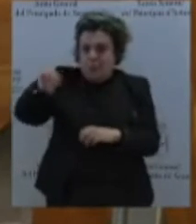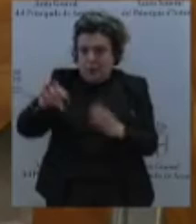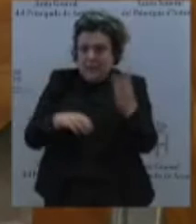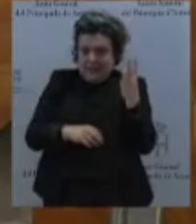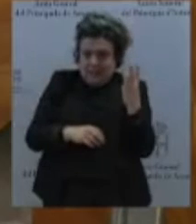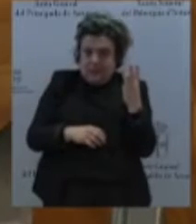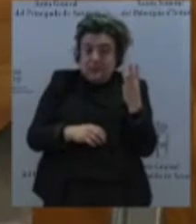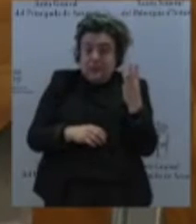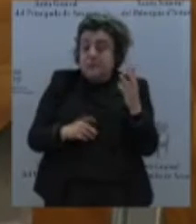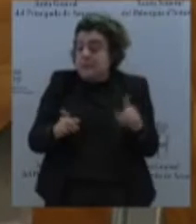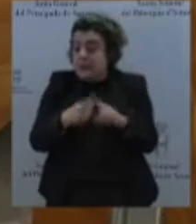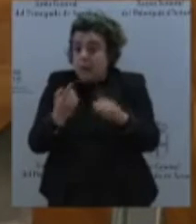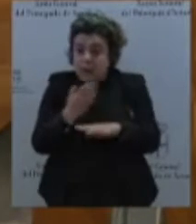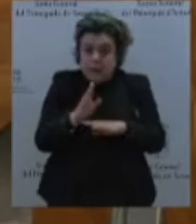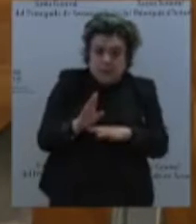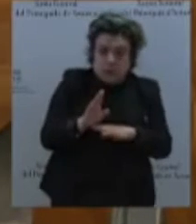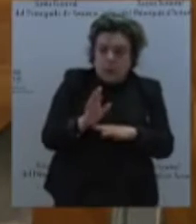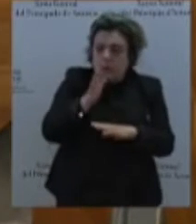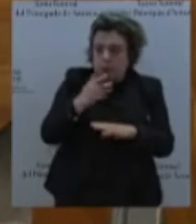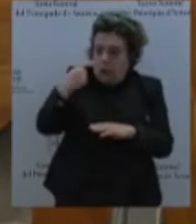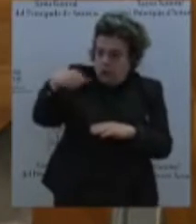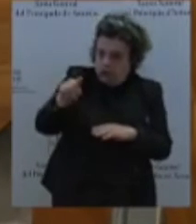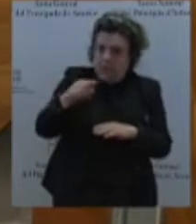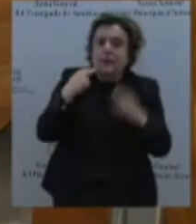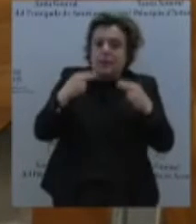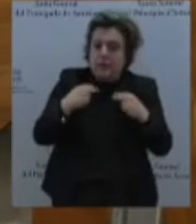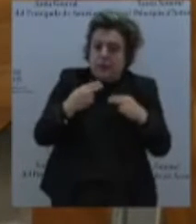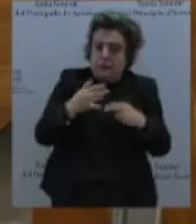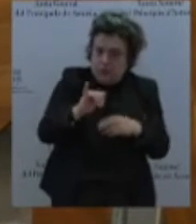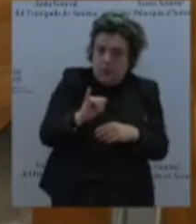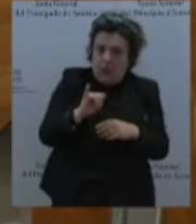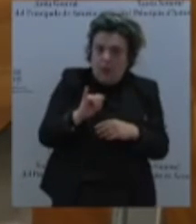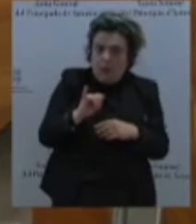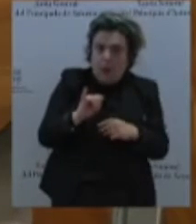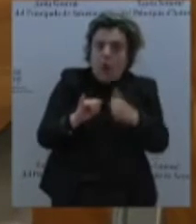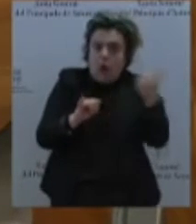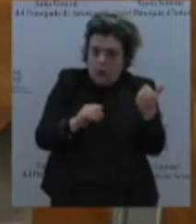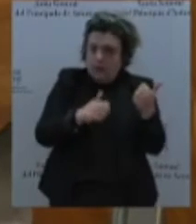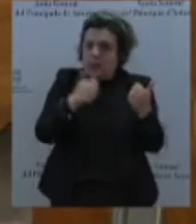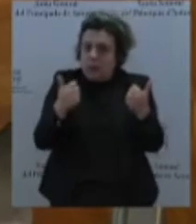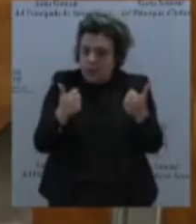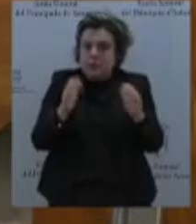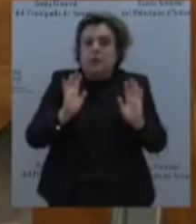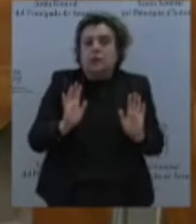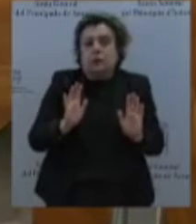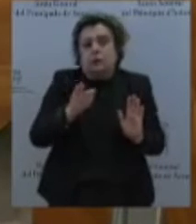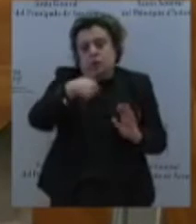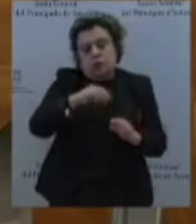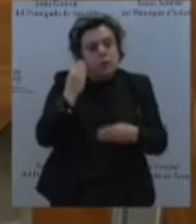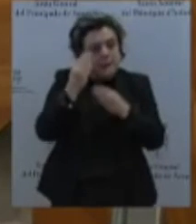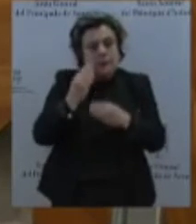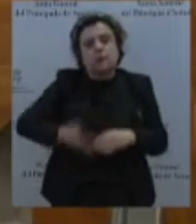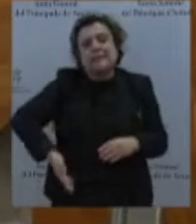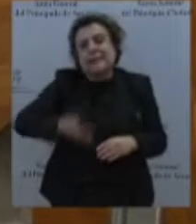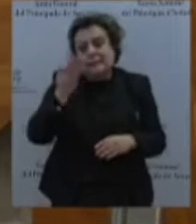por el occidente y por el oriente, ¿no? O sea que, en este sentido, nos parece importante la defensa de ese primer criterio. En segundo